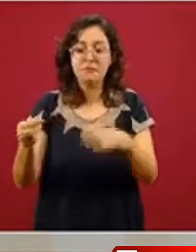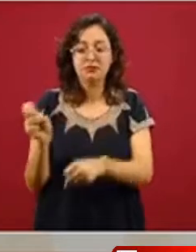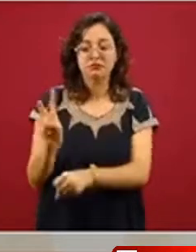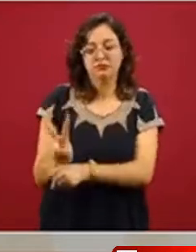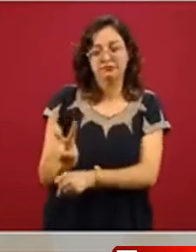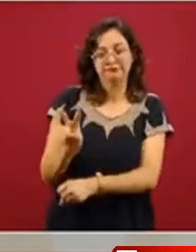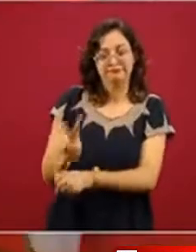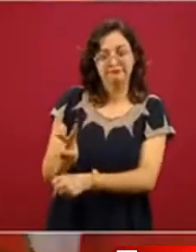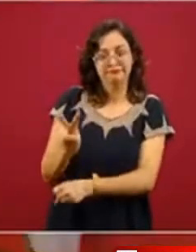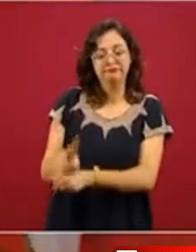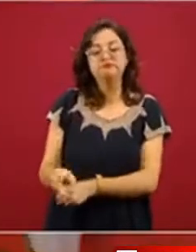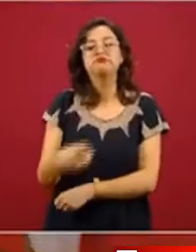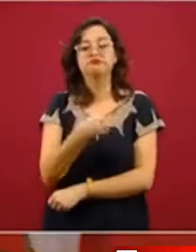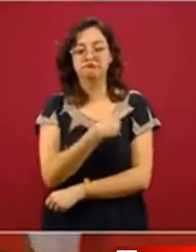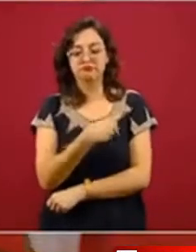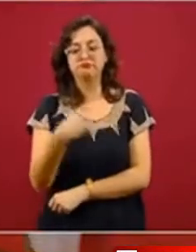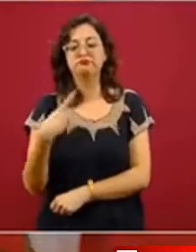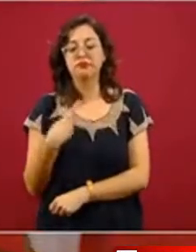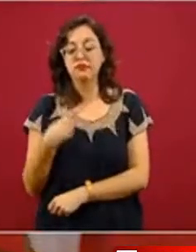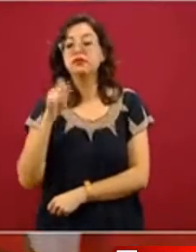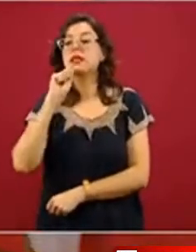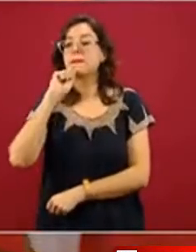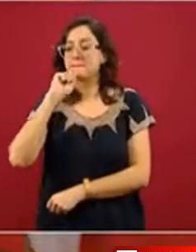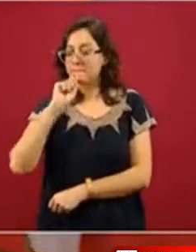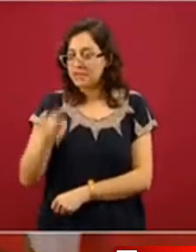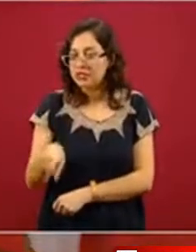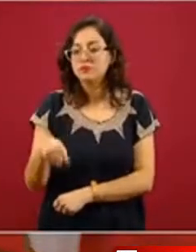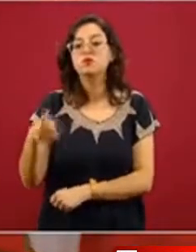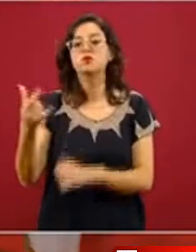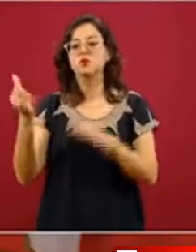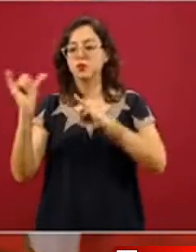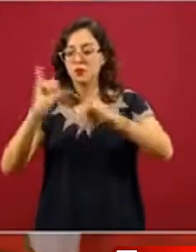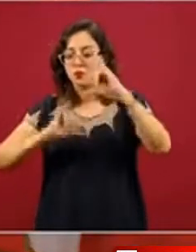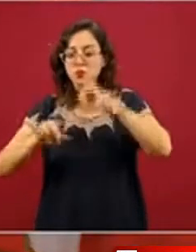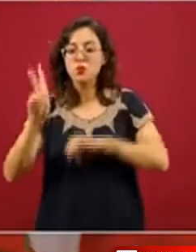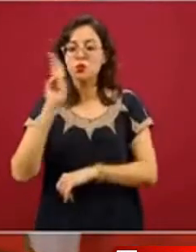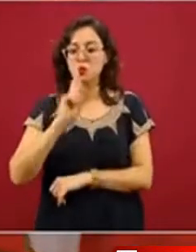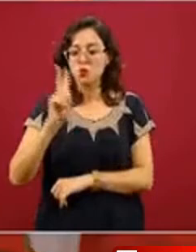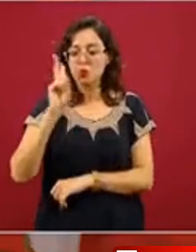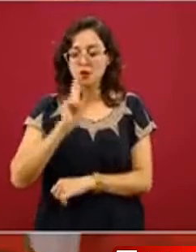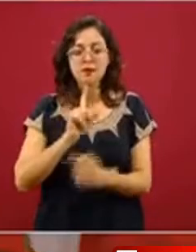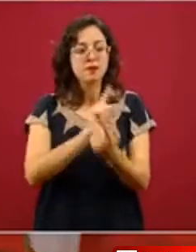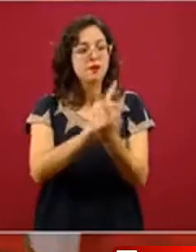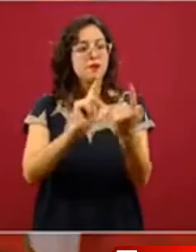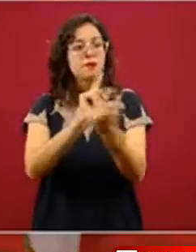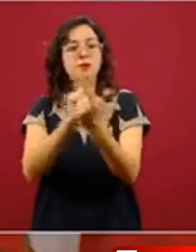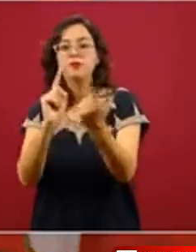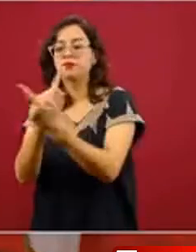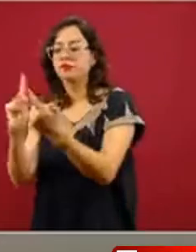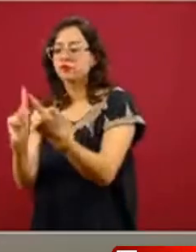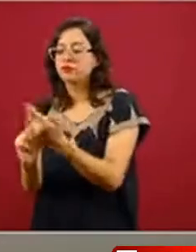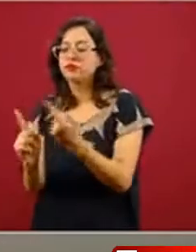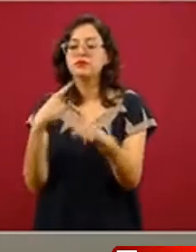ser estudiado, y también se hacen los estudios de contacto y donde, de acuerdo a los